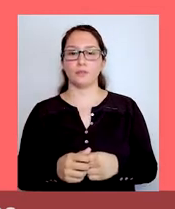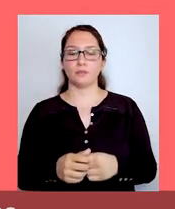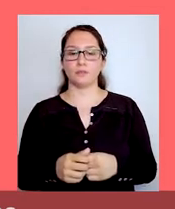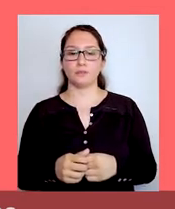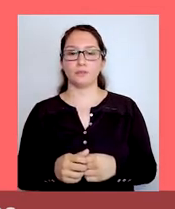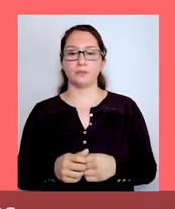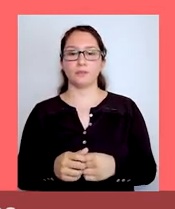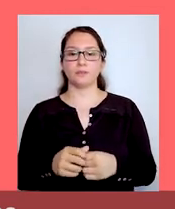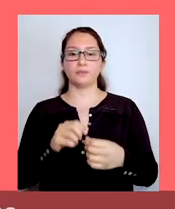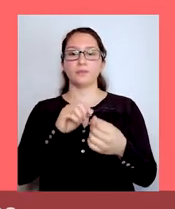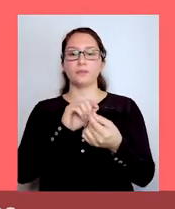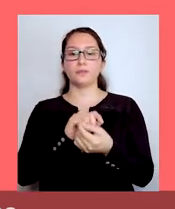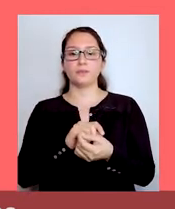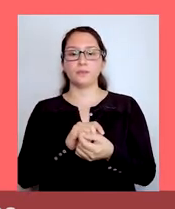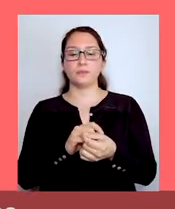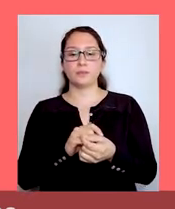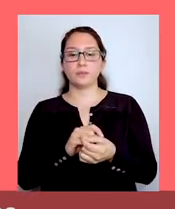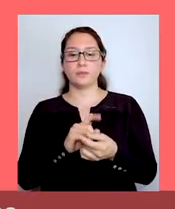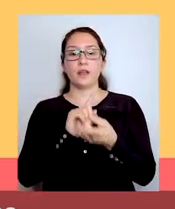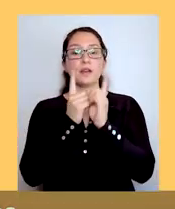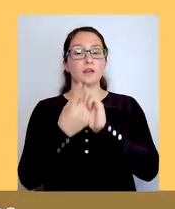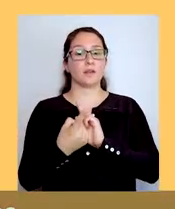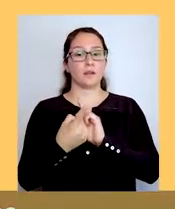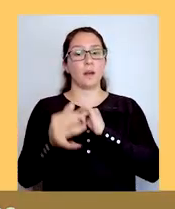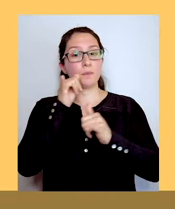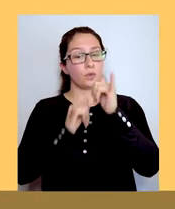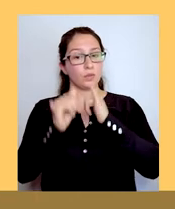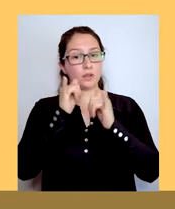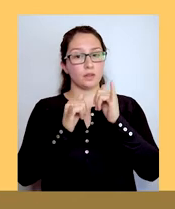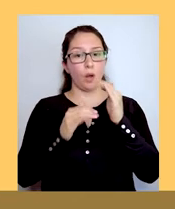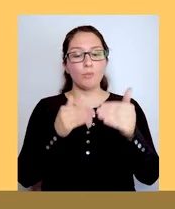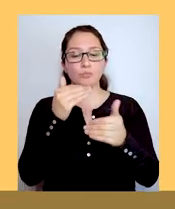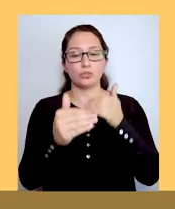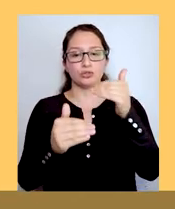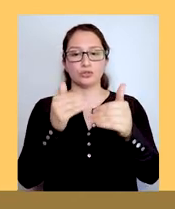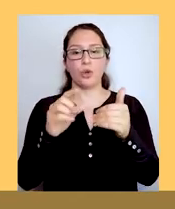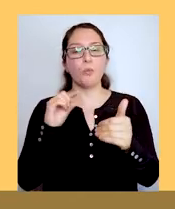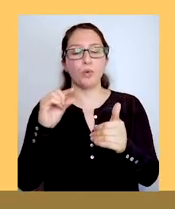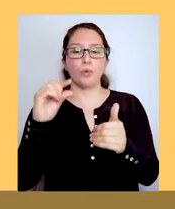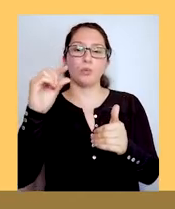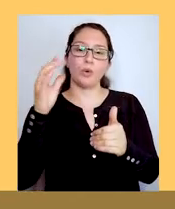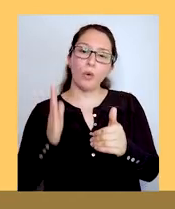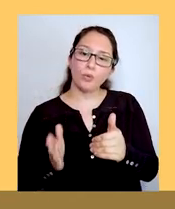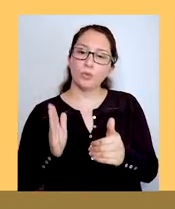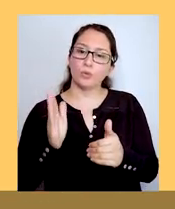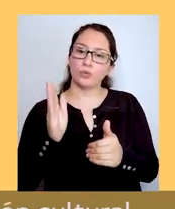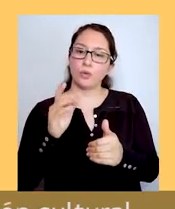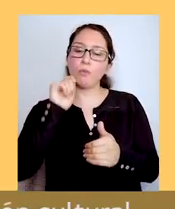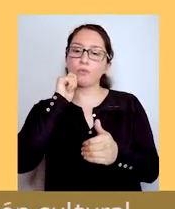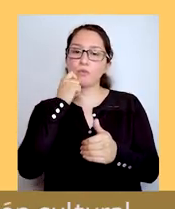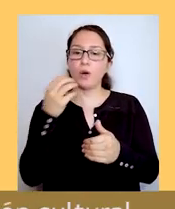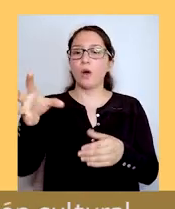tenemos a diario, actualizando nuestras iniciativas. La transformación digital es un proceso constante y continuo.